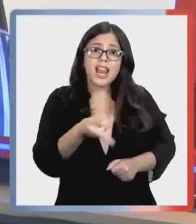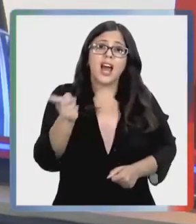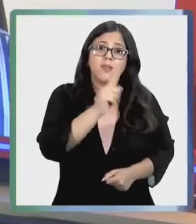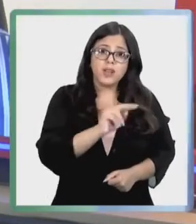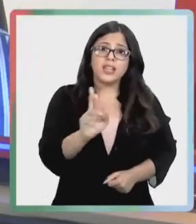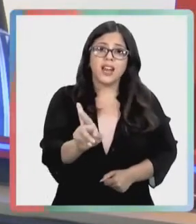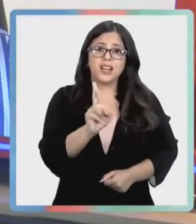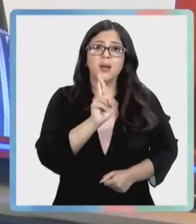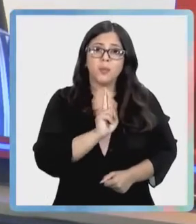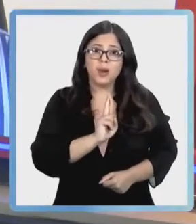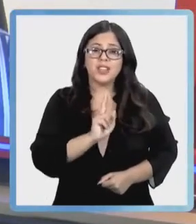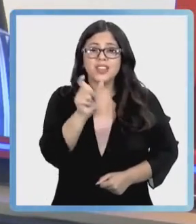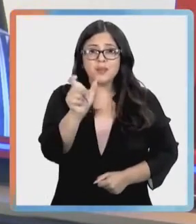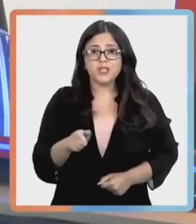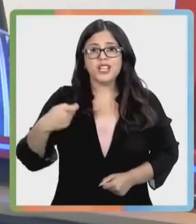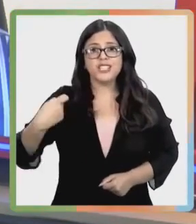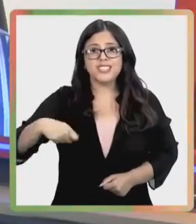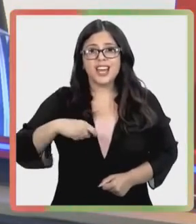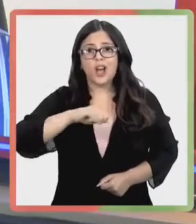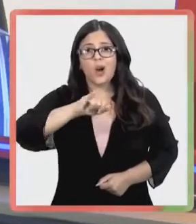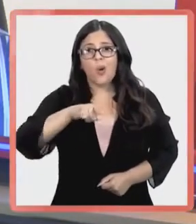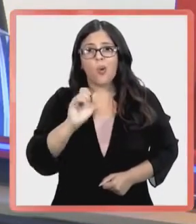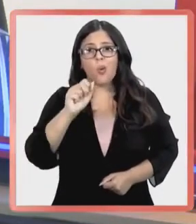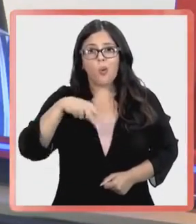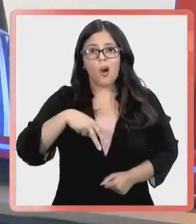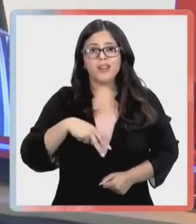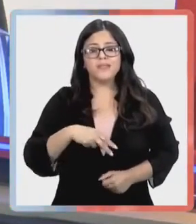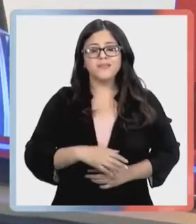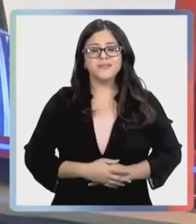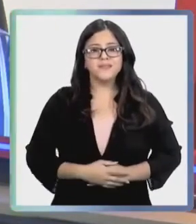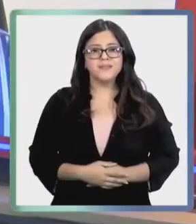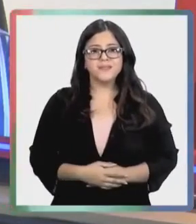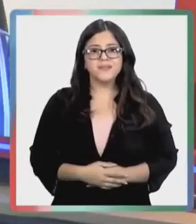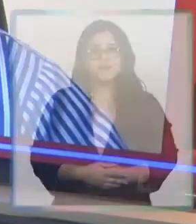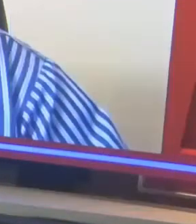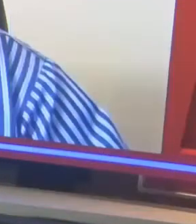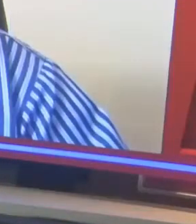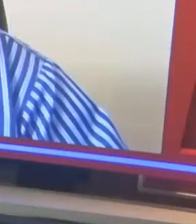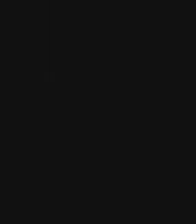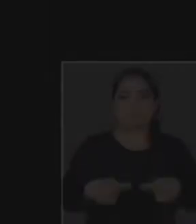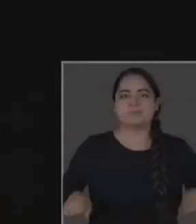vuelta la respuesta del senador Juan Luis Castro. No se vayan.